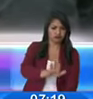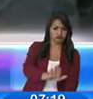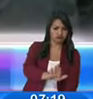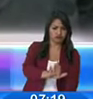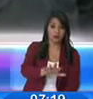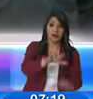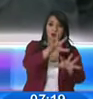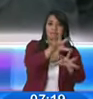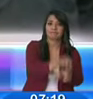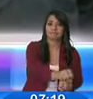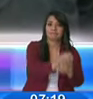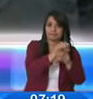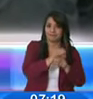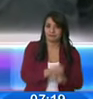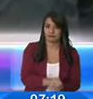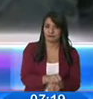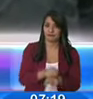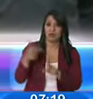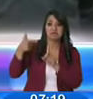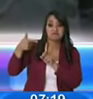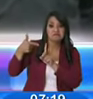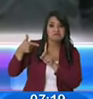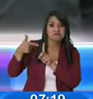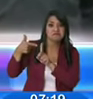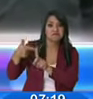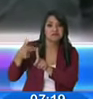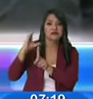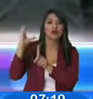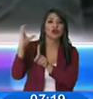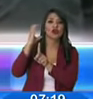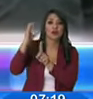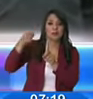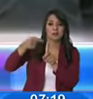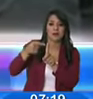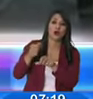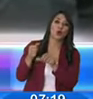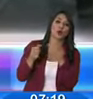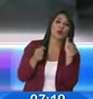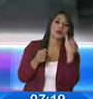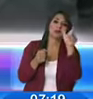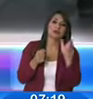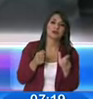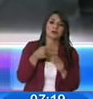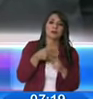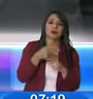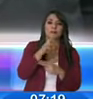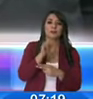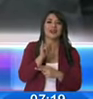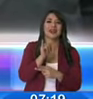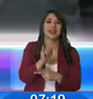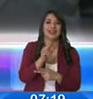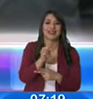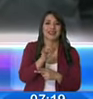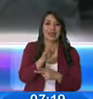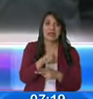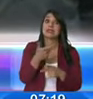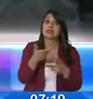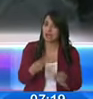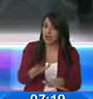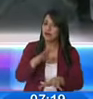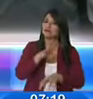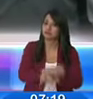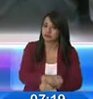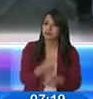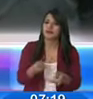Trasladado ese equipo posteriormente a Colombia bajo la custodia de Reinel, que ustedes recuerdan fue capturado en Santander de Quilichao